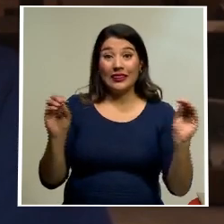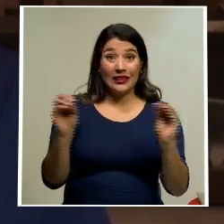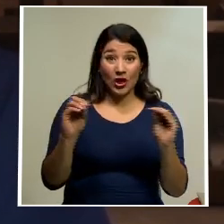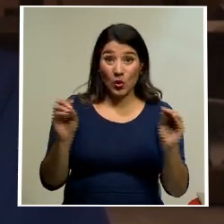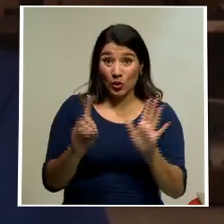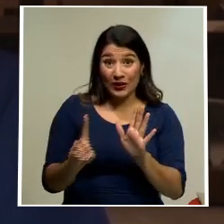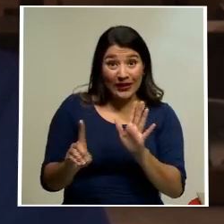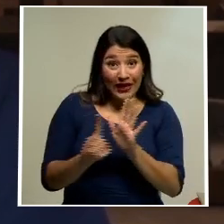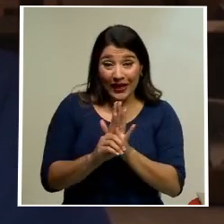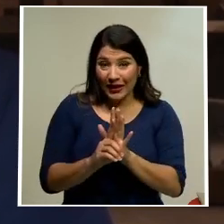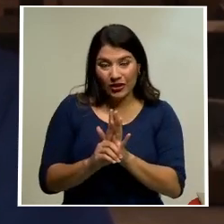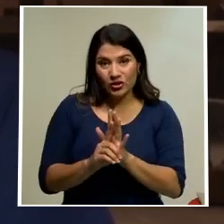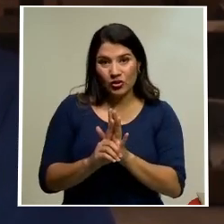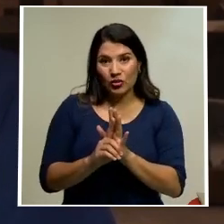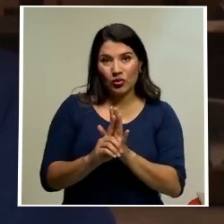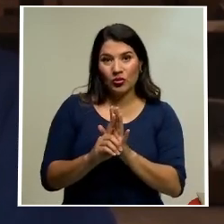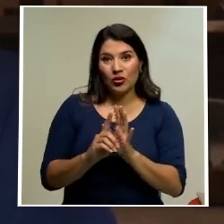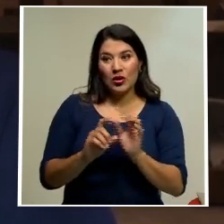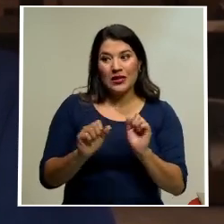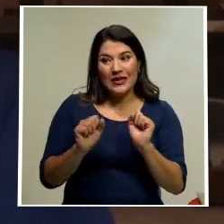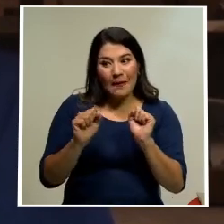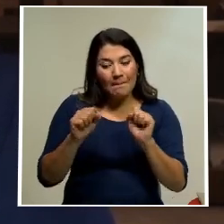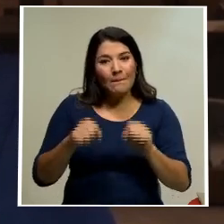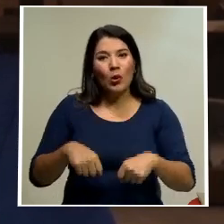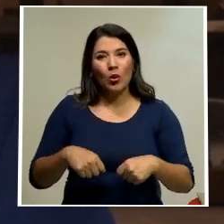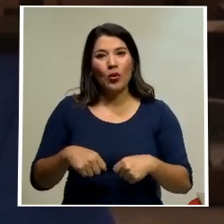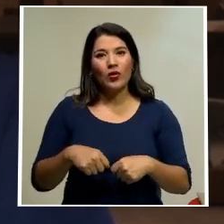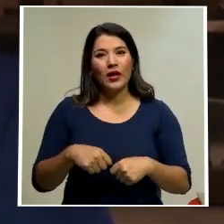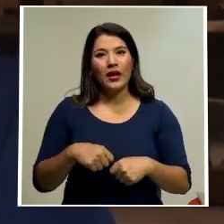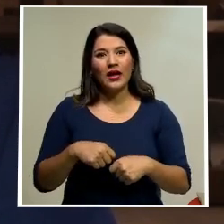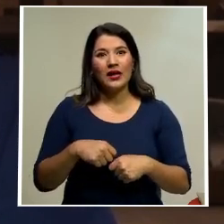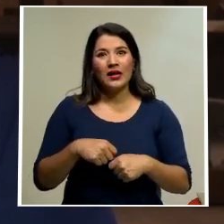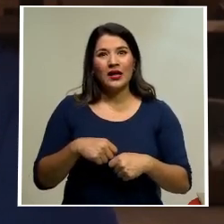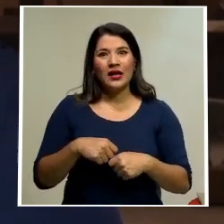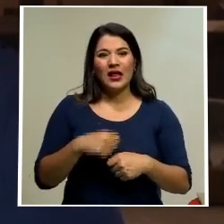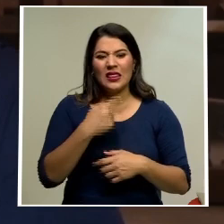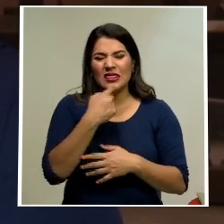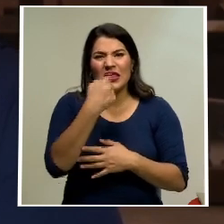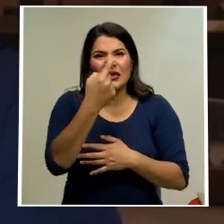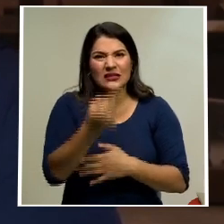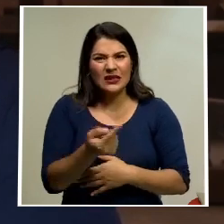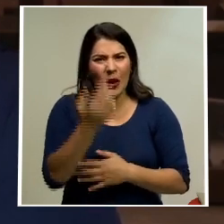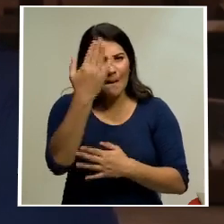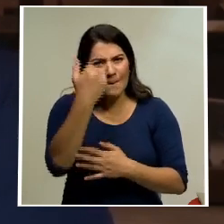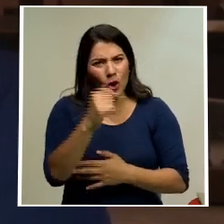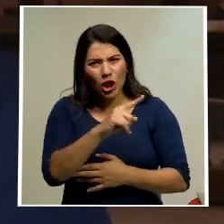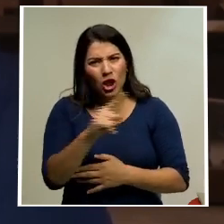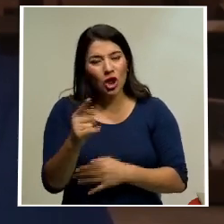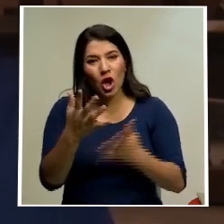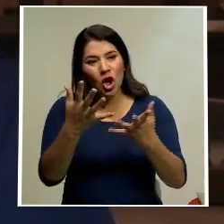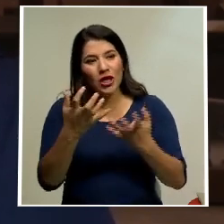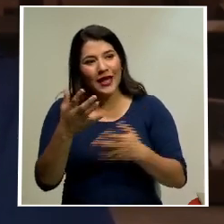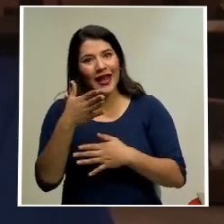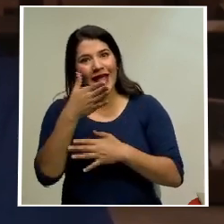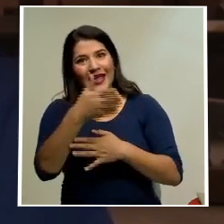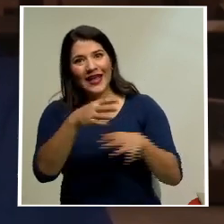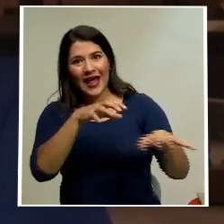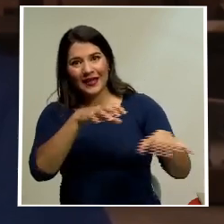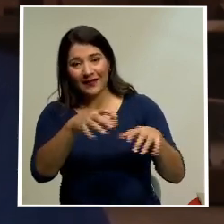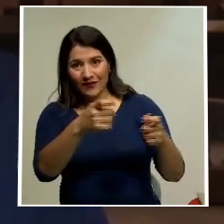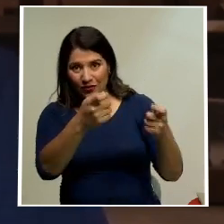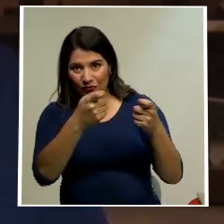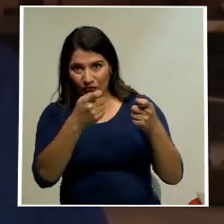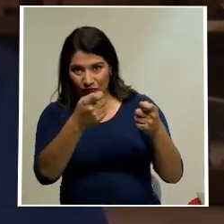poder manifestar que una tiene alguna consideración para ir a una capacitación, que además es importante reiterar que ese es el alcance de la